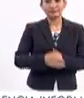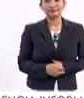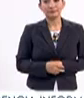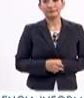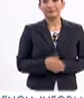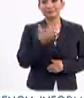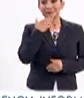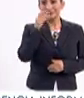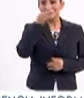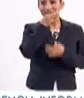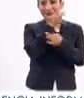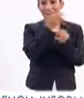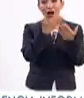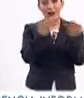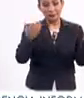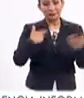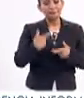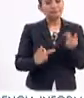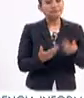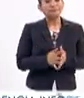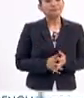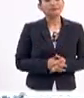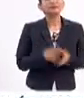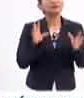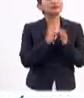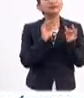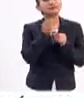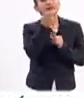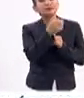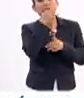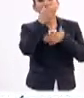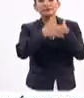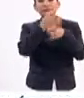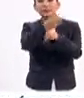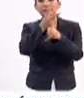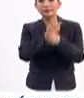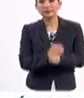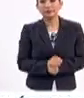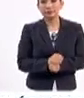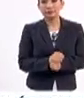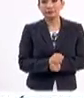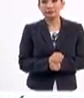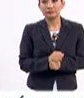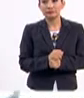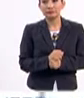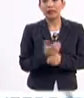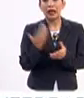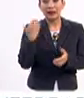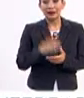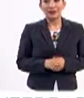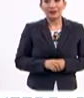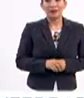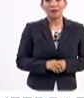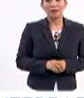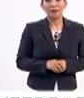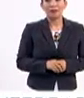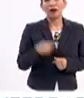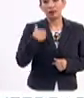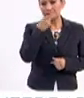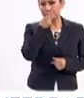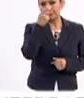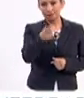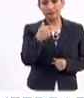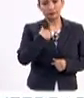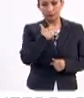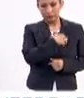Pues muy buen Y mensaje. ahora sí. Ahora sí. Pues platíquenos sobre esta convocatoria. Antes todavía de entrar a la convocatoria. No, yo quiero decirles